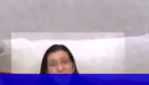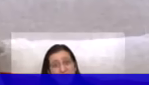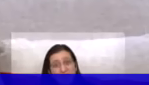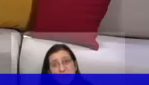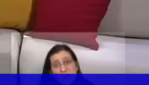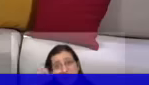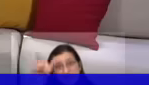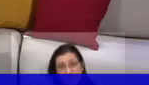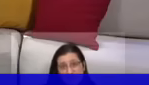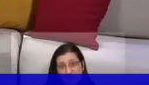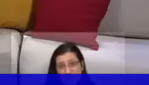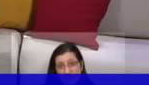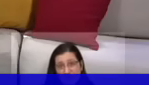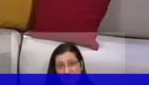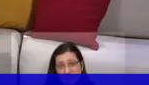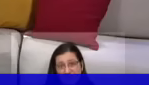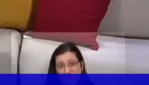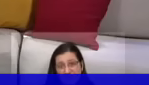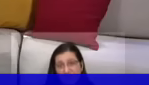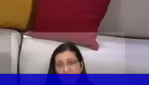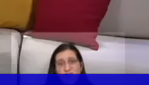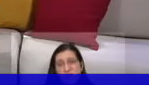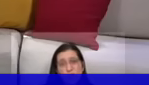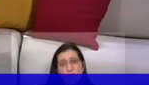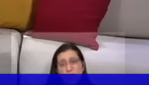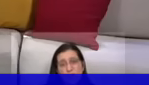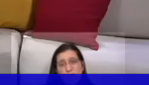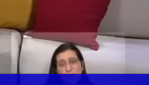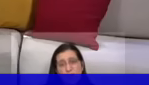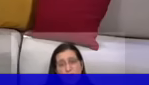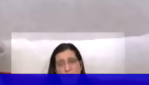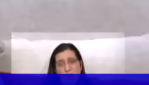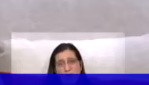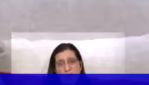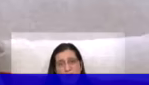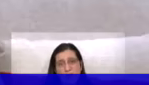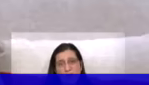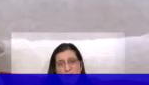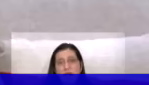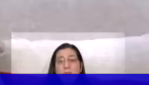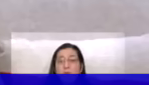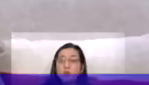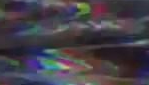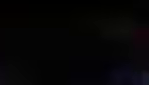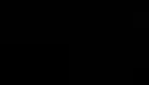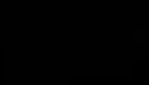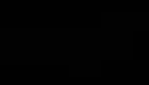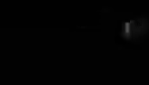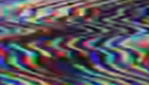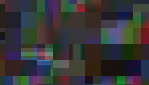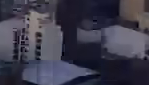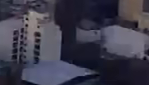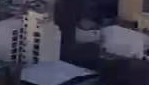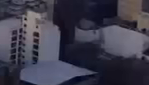a la persona que no tiene espaldas para defenderse, pero esta casa es espalda.